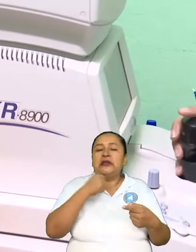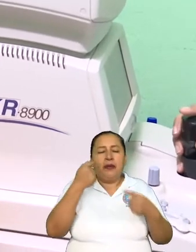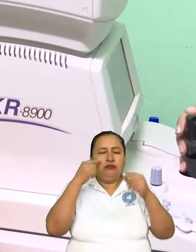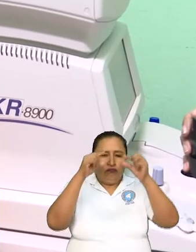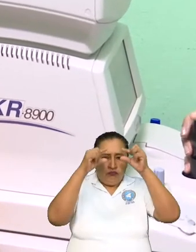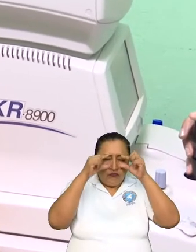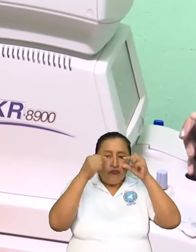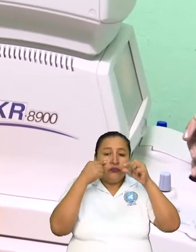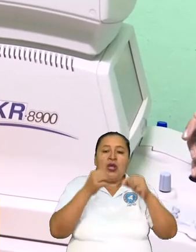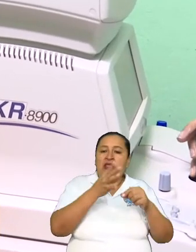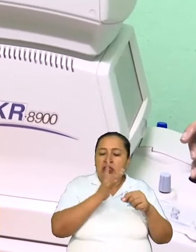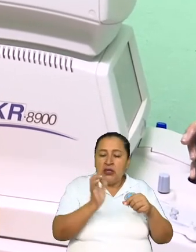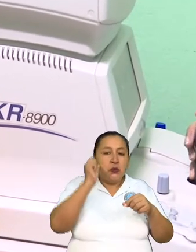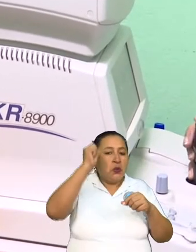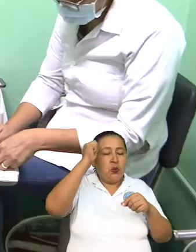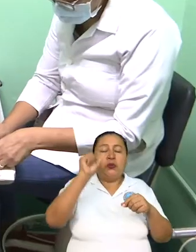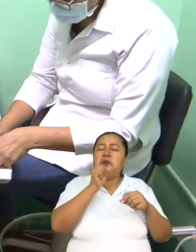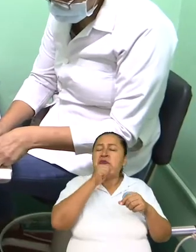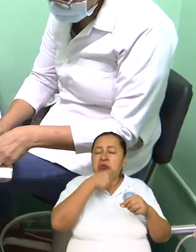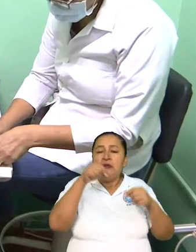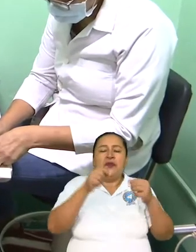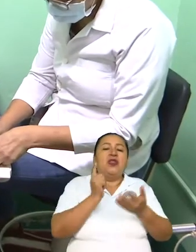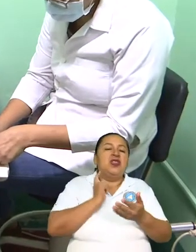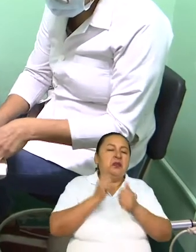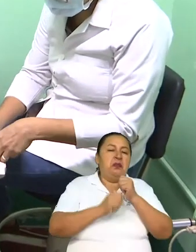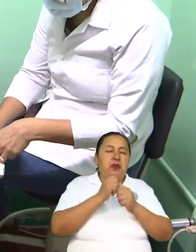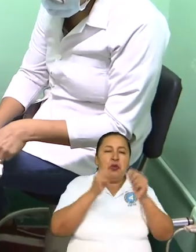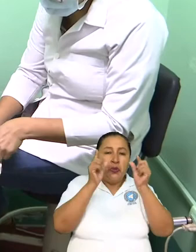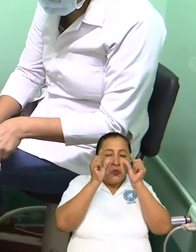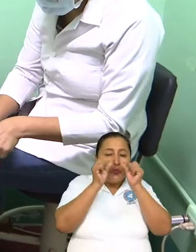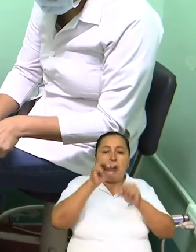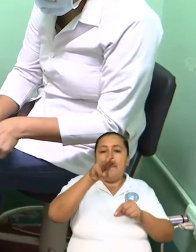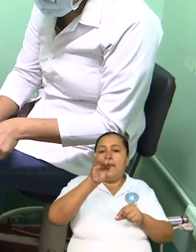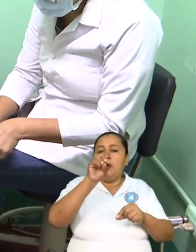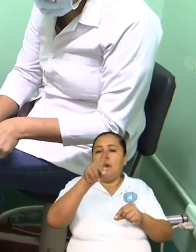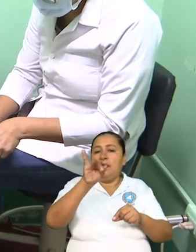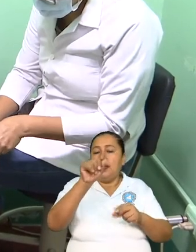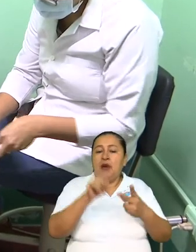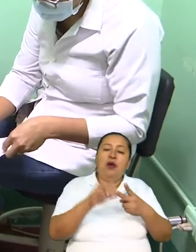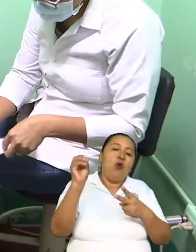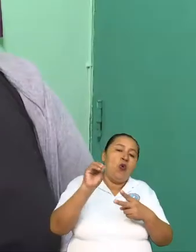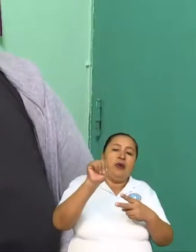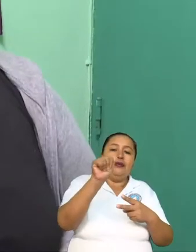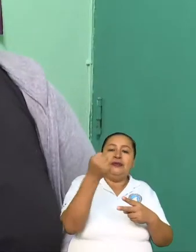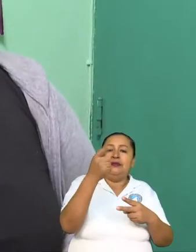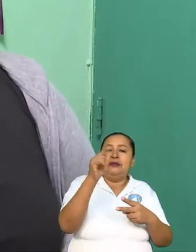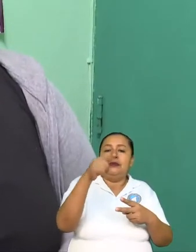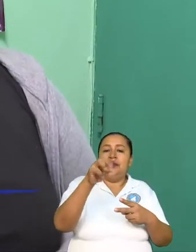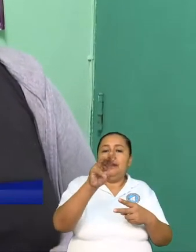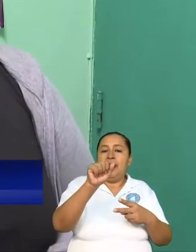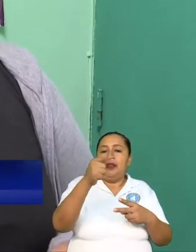a niños, adultos y ancianos que sufren enfermedades como miopía y astigmatismo. Sí, son